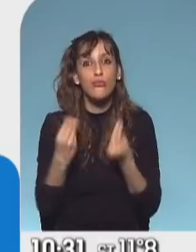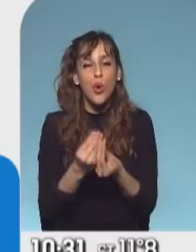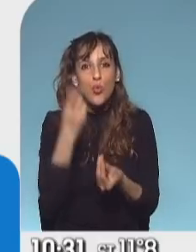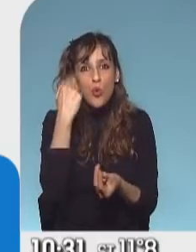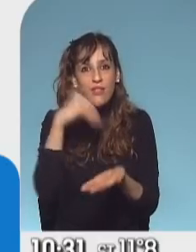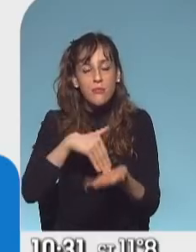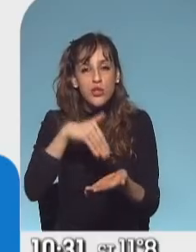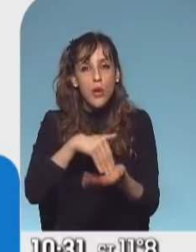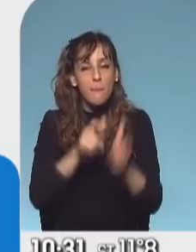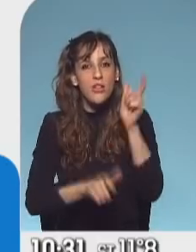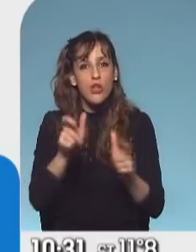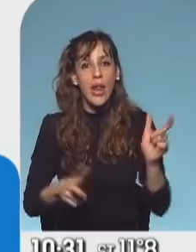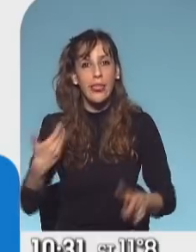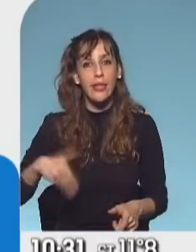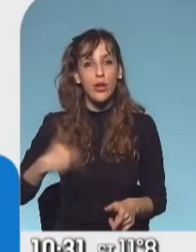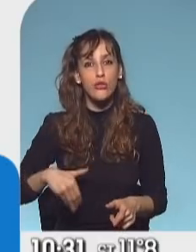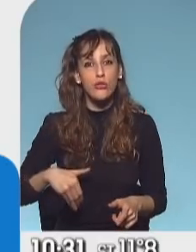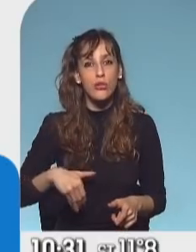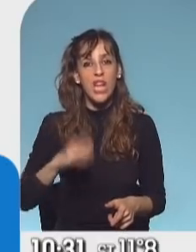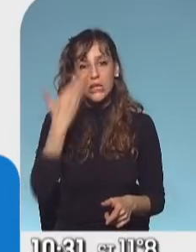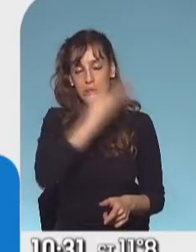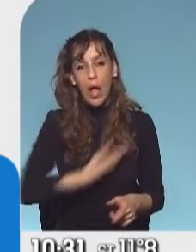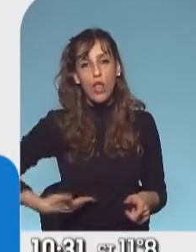de argentinos a los que el Estado no registraba.